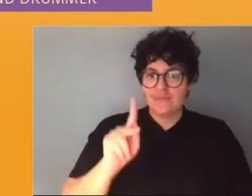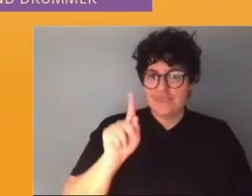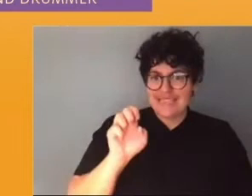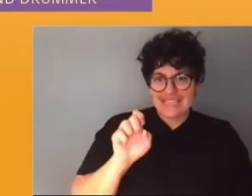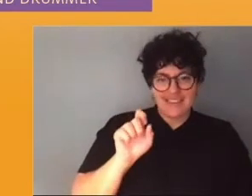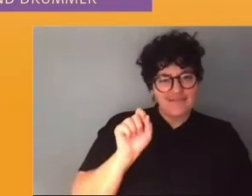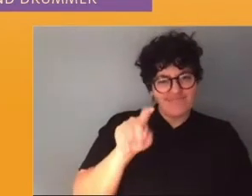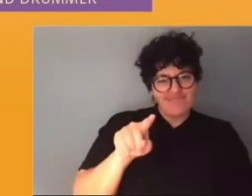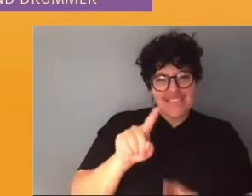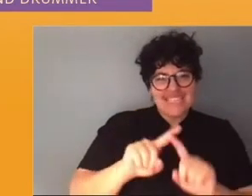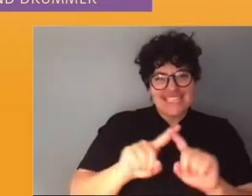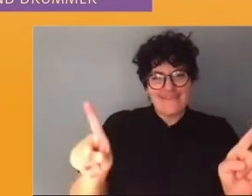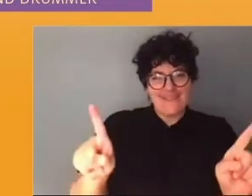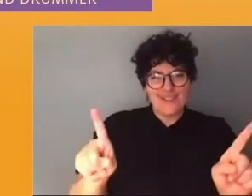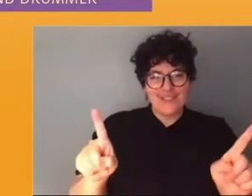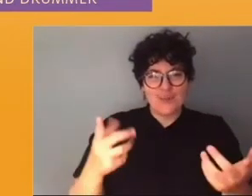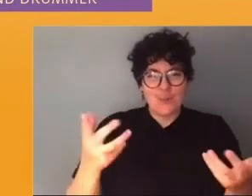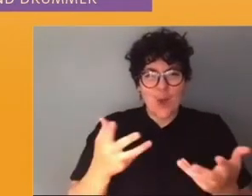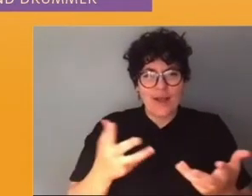usted?